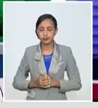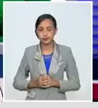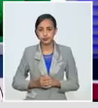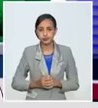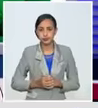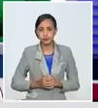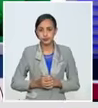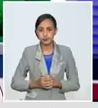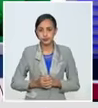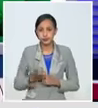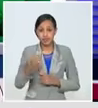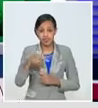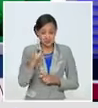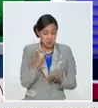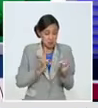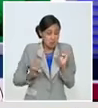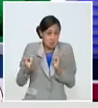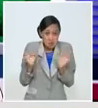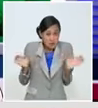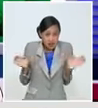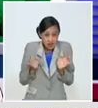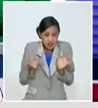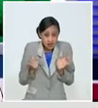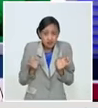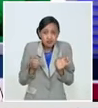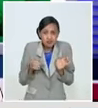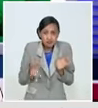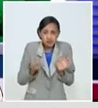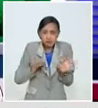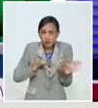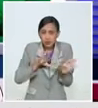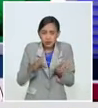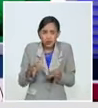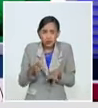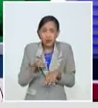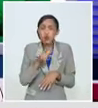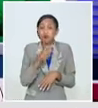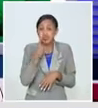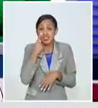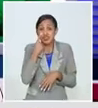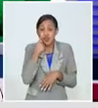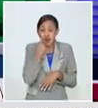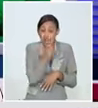Estos lactantes promediaron 12 contactos